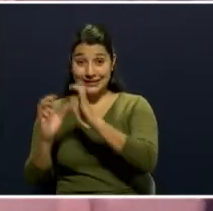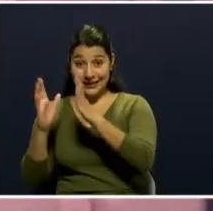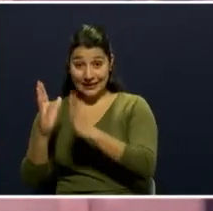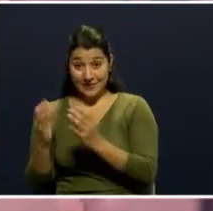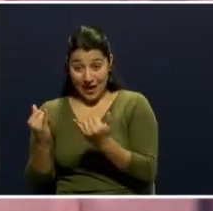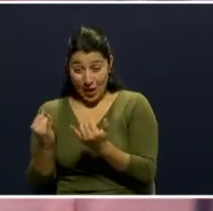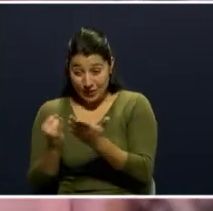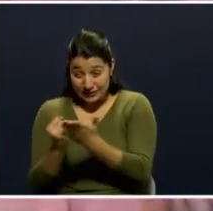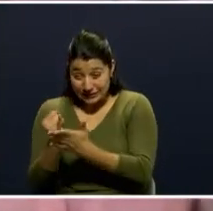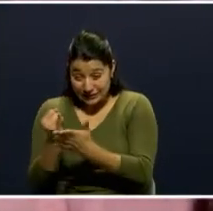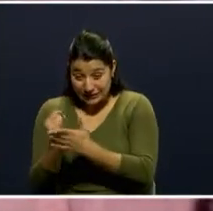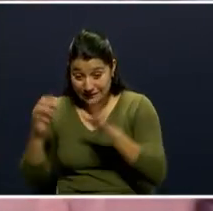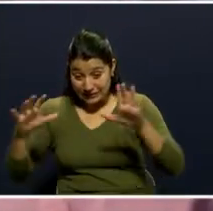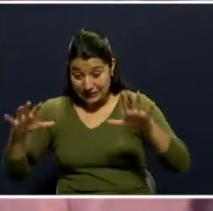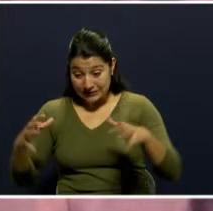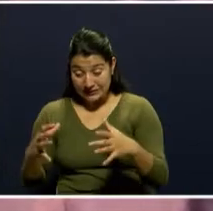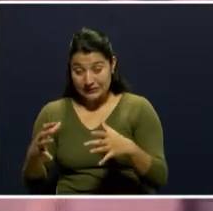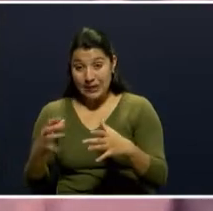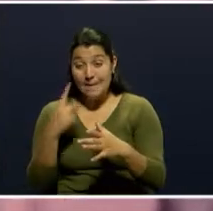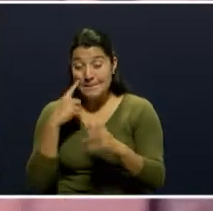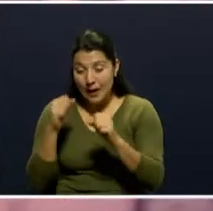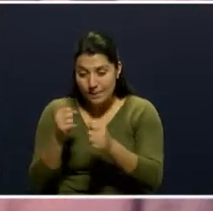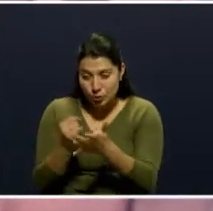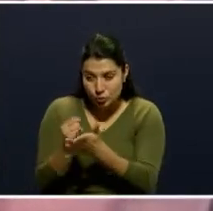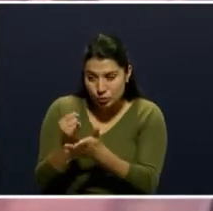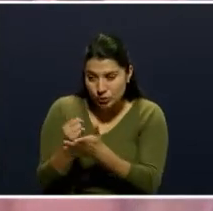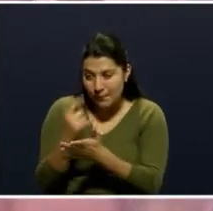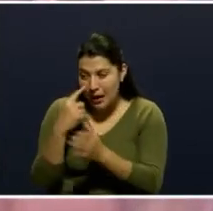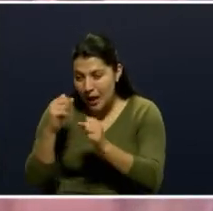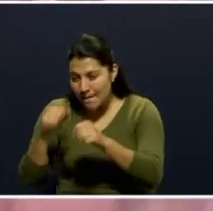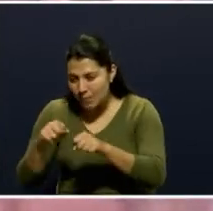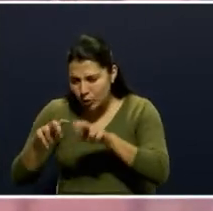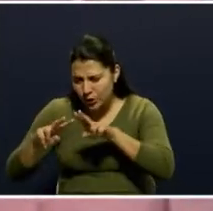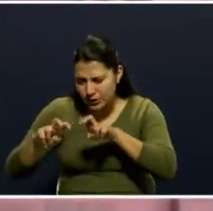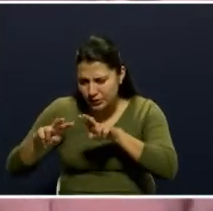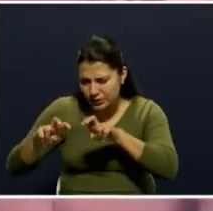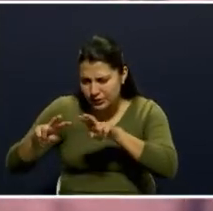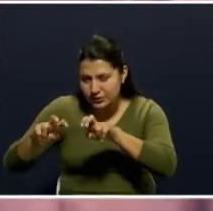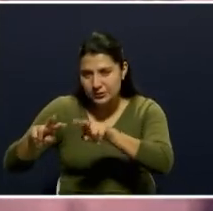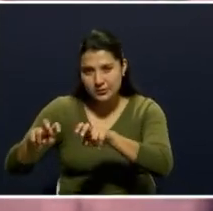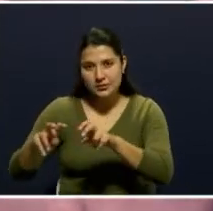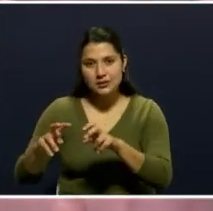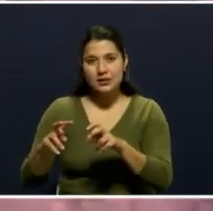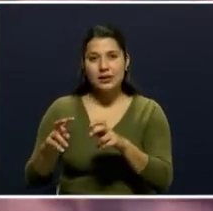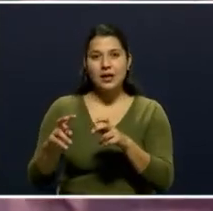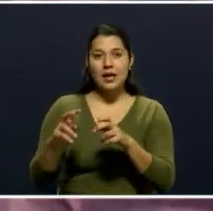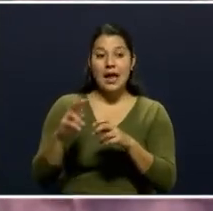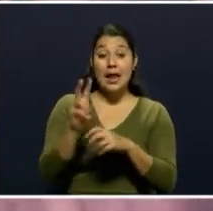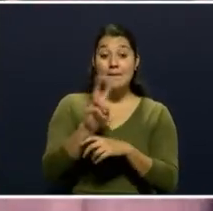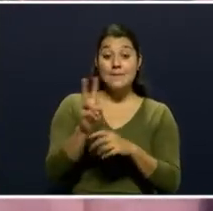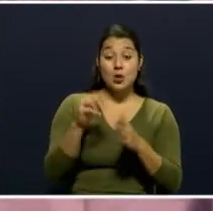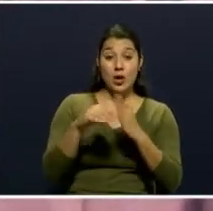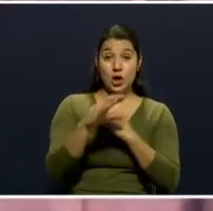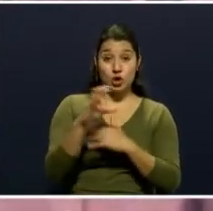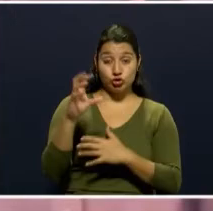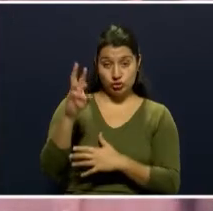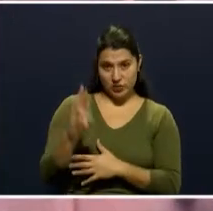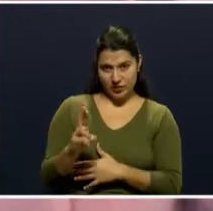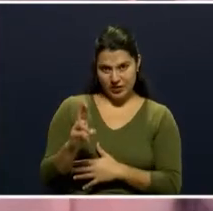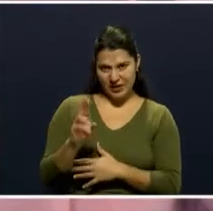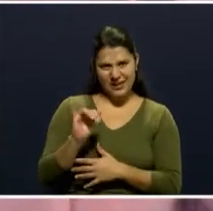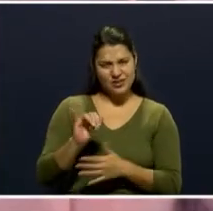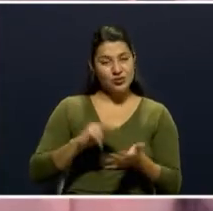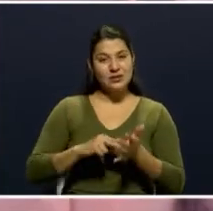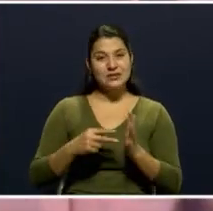trabajando en conjunto para poder secuenciar todo el genoma del virus que se encuentra específicamente en Costa Rica. ¿A qué me refiero